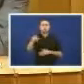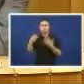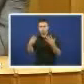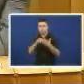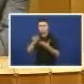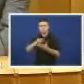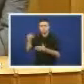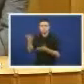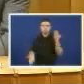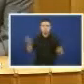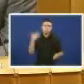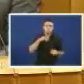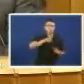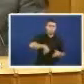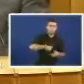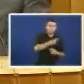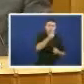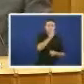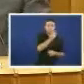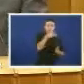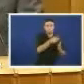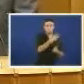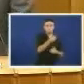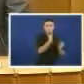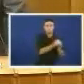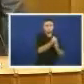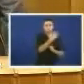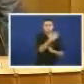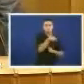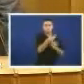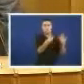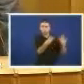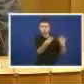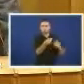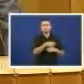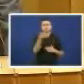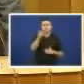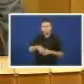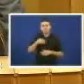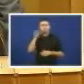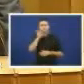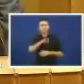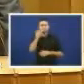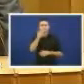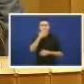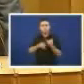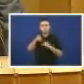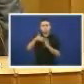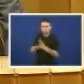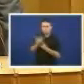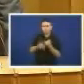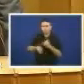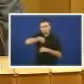aos 25,8 movilizados no ano 2005 as galescolas e simplifican o noso compromiso con a educación